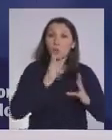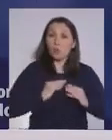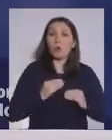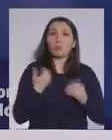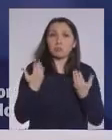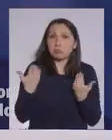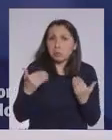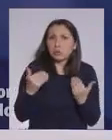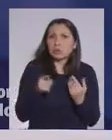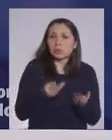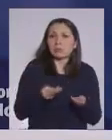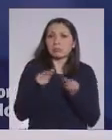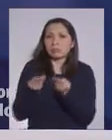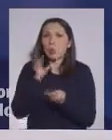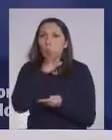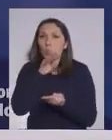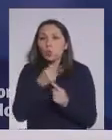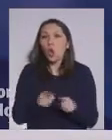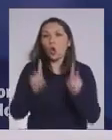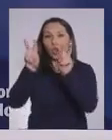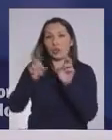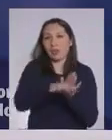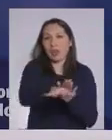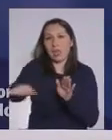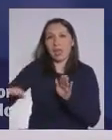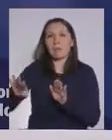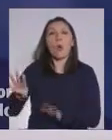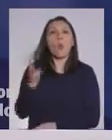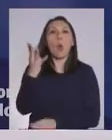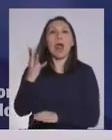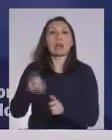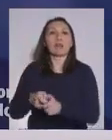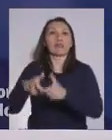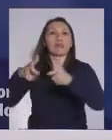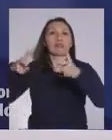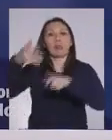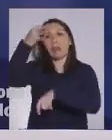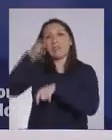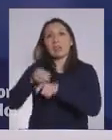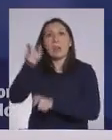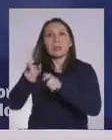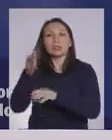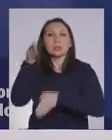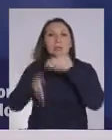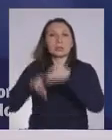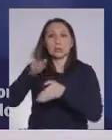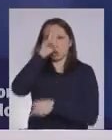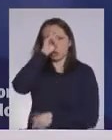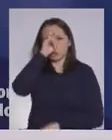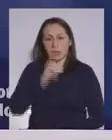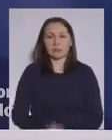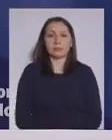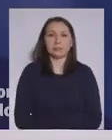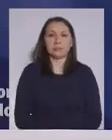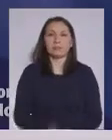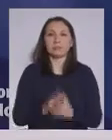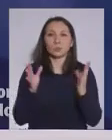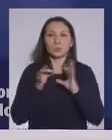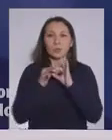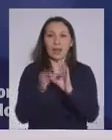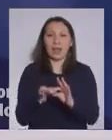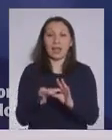para ser utilizado en esta cuarta ola de atención de base antes muchas